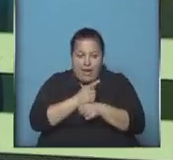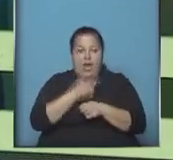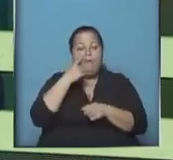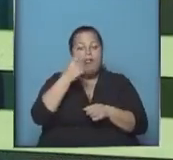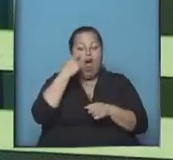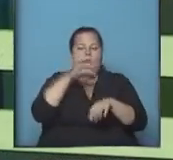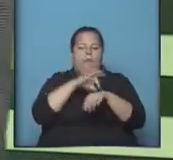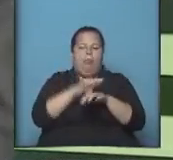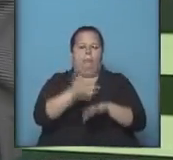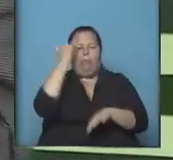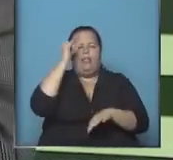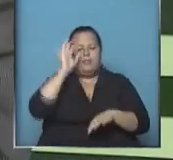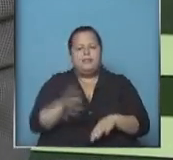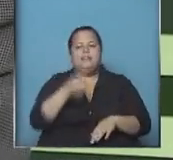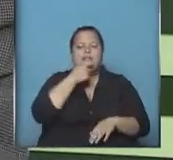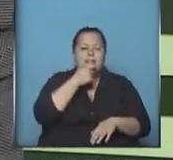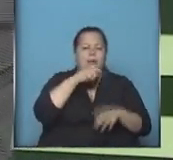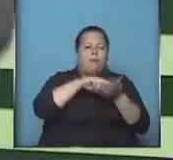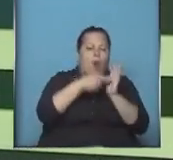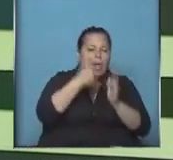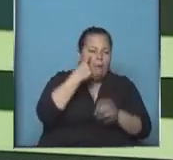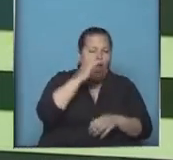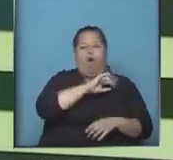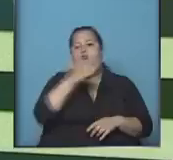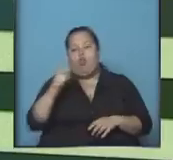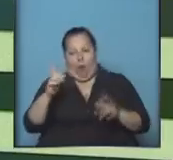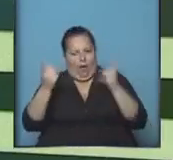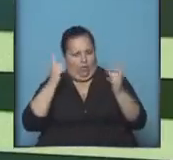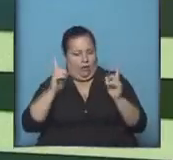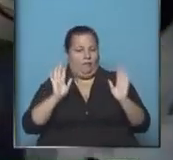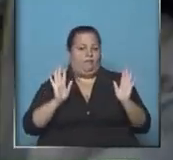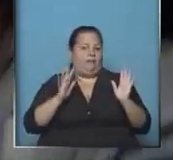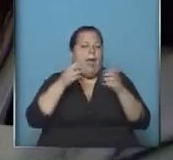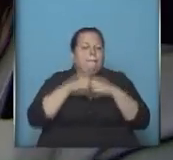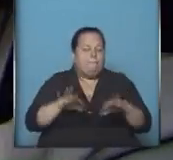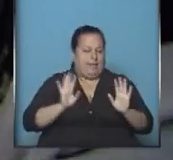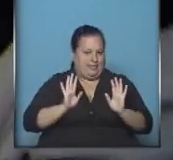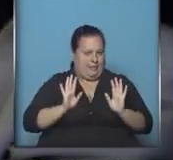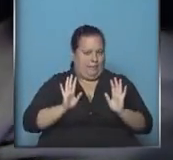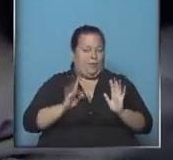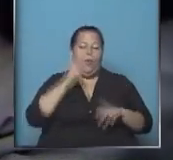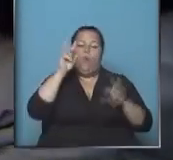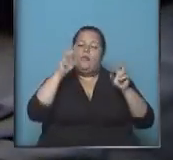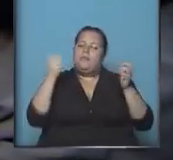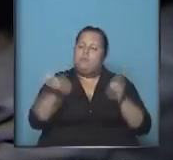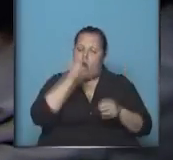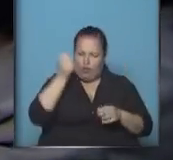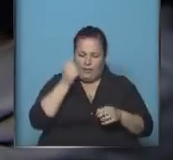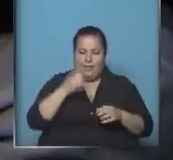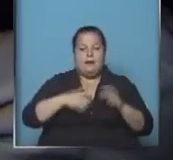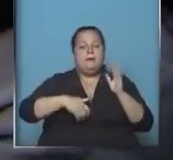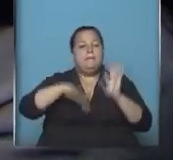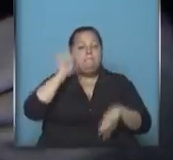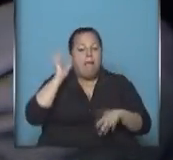retina al oftalmólogo establece cierre tino patilla de bética o no hay retinopatía bética de inicio es más fundamental la mayor